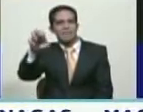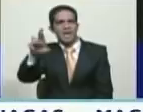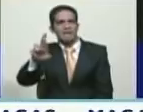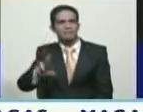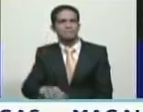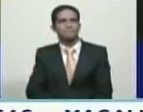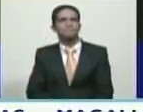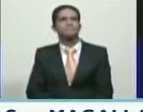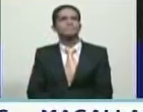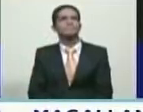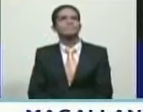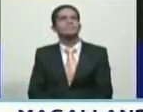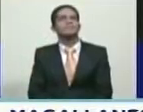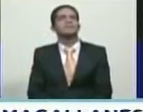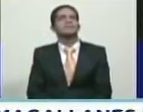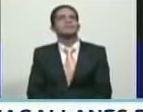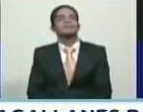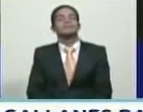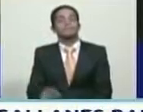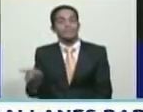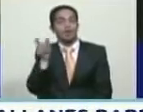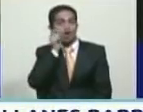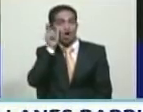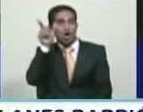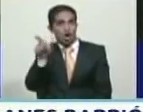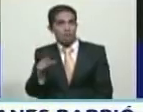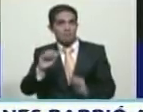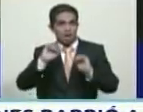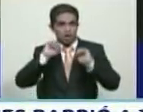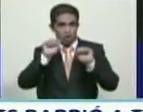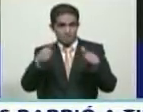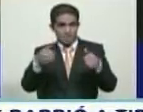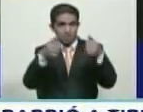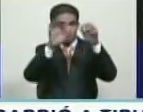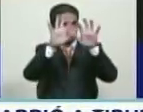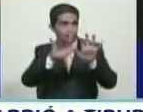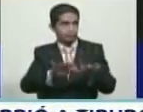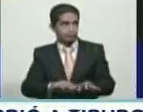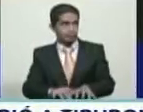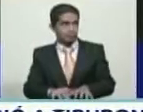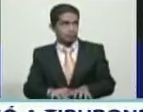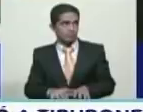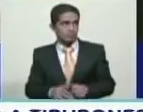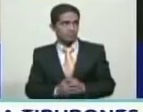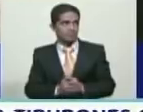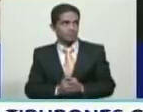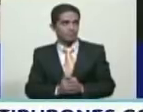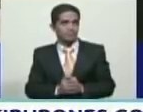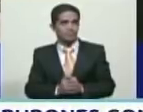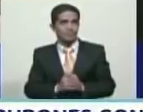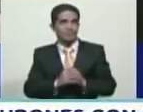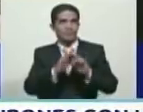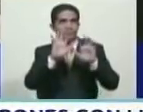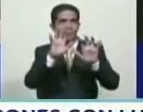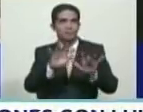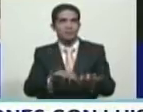ministro. Oppenheimer began his article. Oppenheimer inició su artículo. He